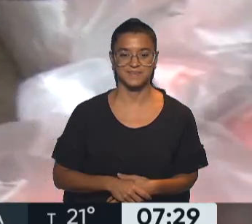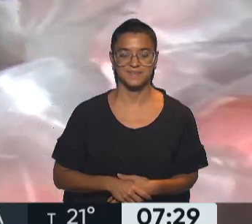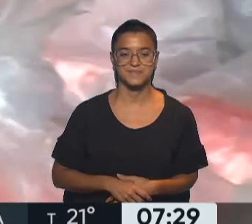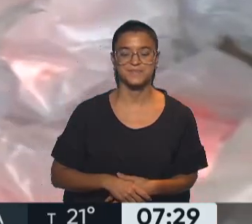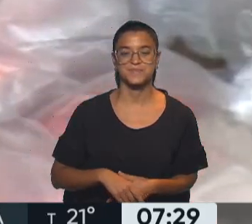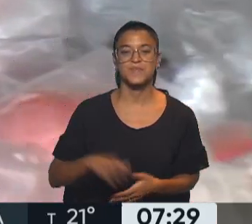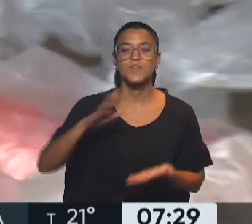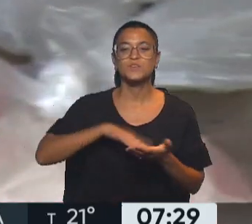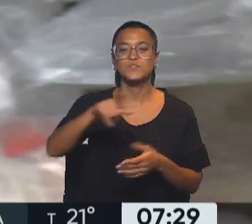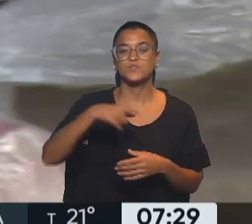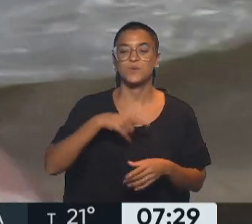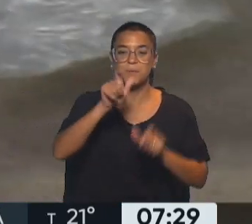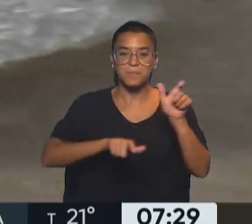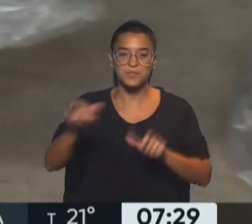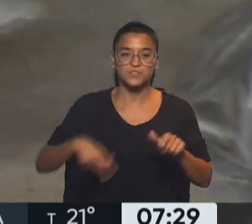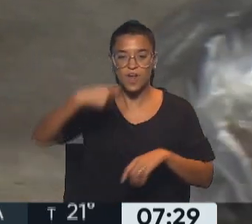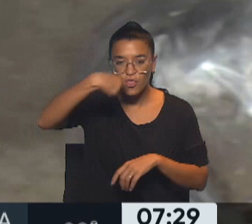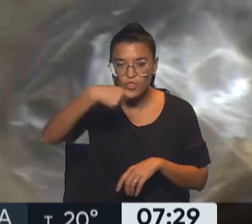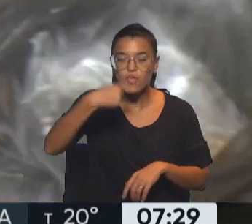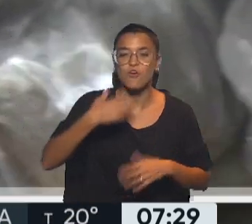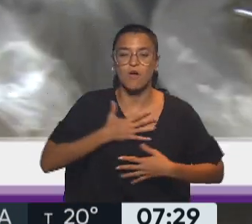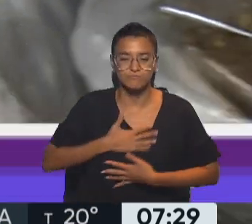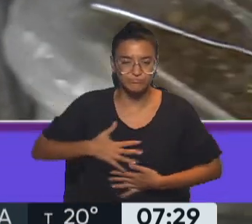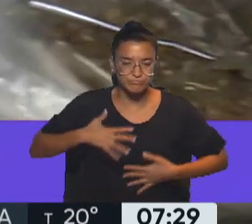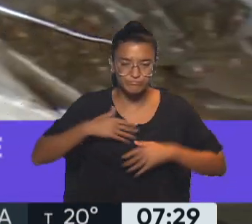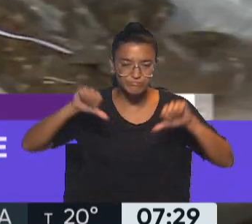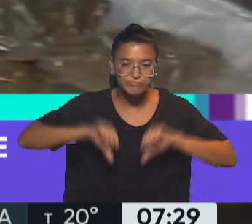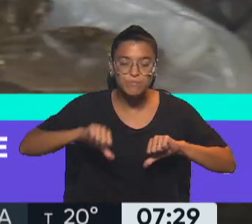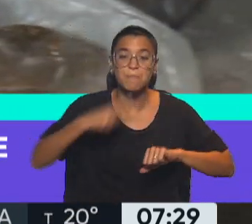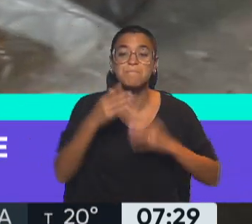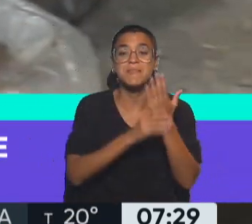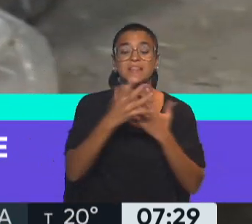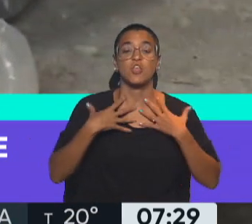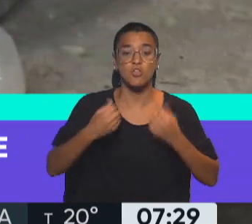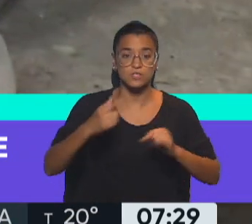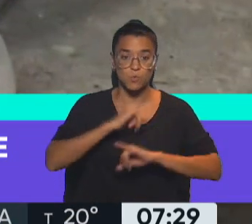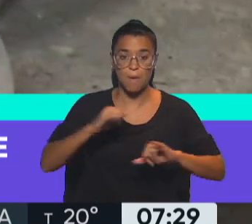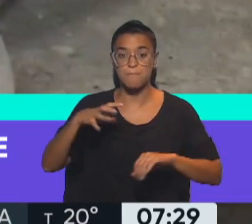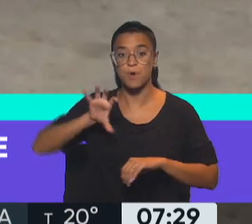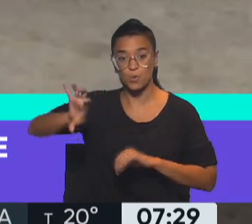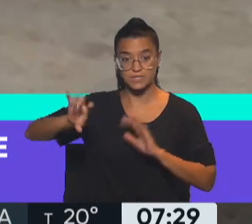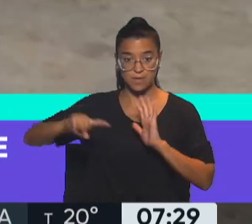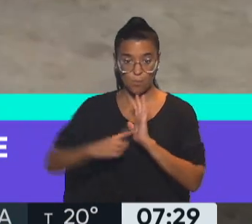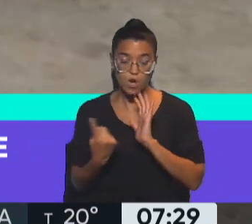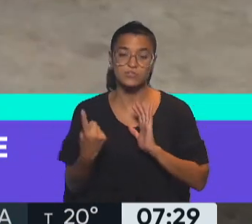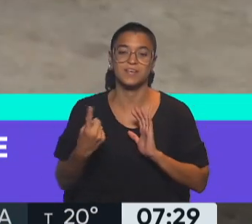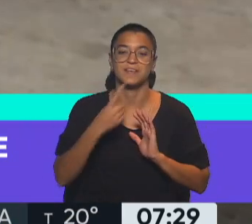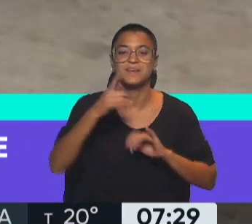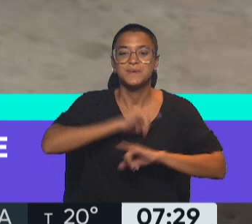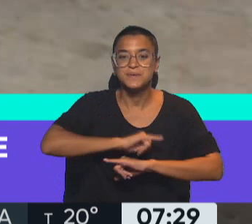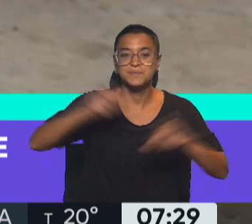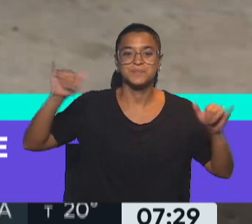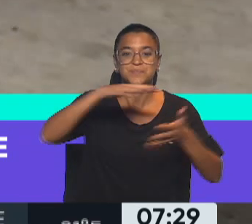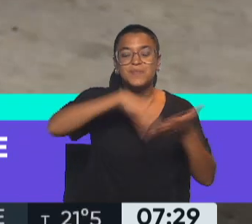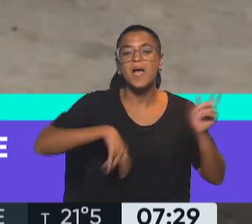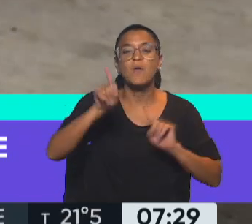Y ante los casos de intoxicación tras el consumo de cocaína, desde el Ministerio de Salud de la provincia de Buenos Aires emitieron un comunicado